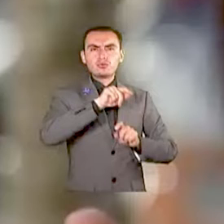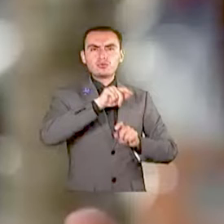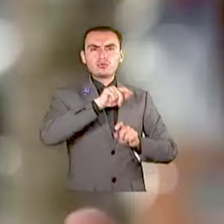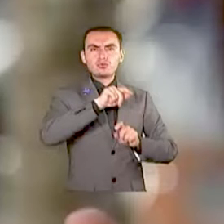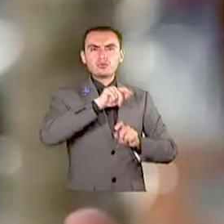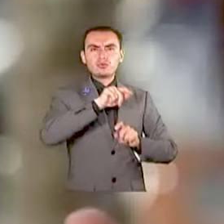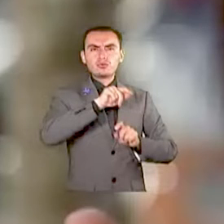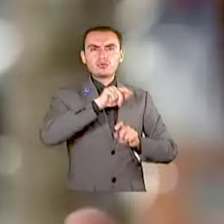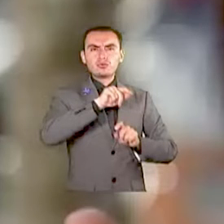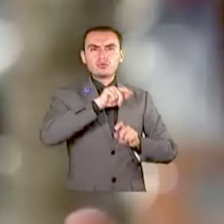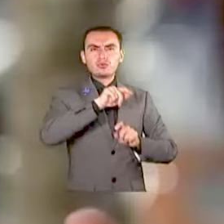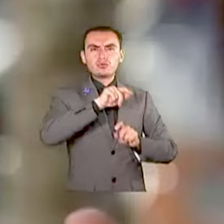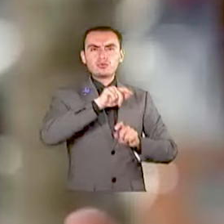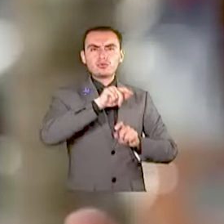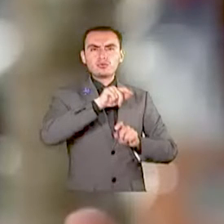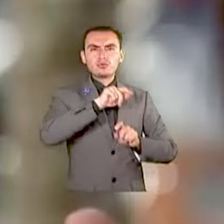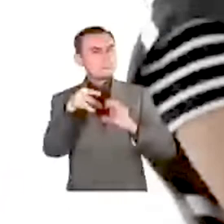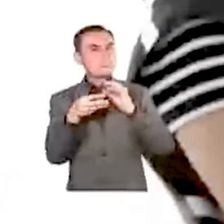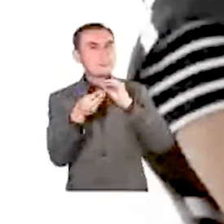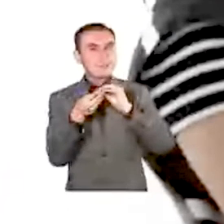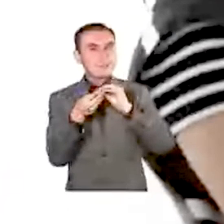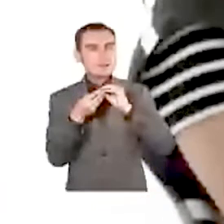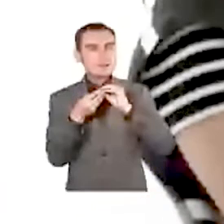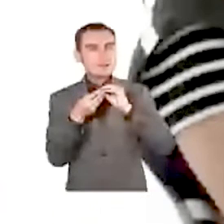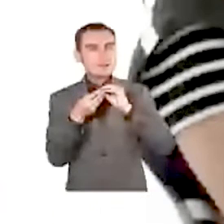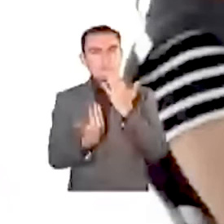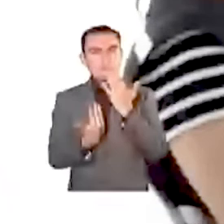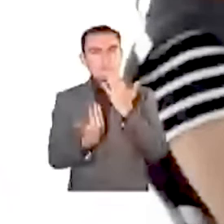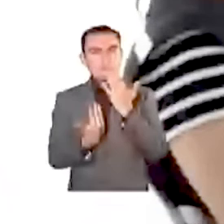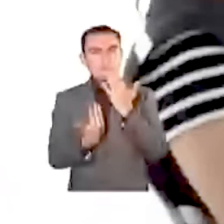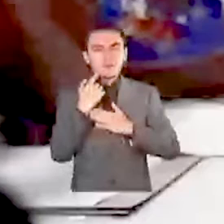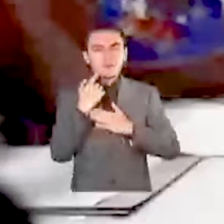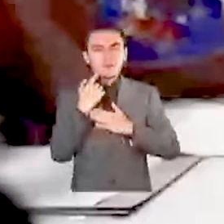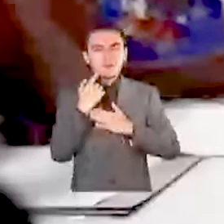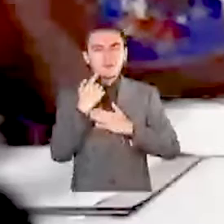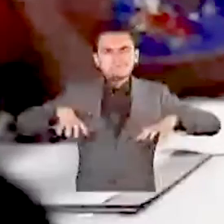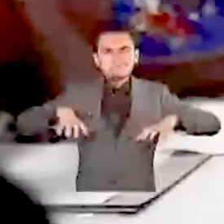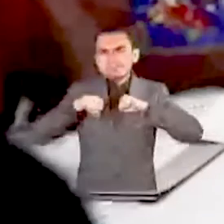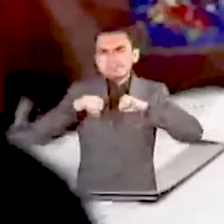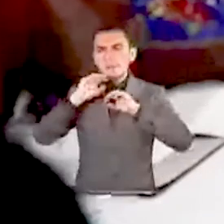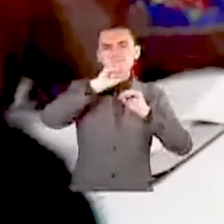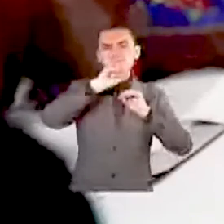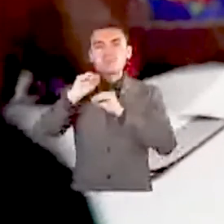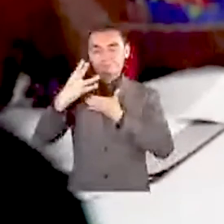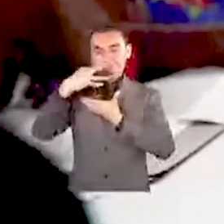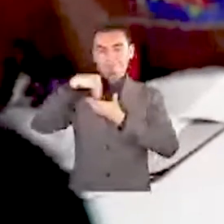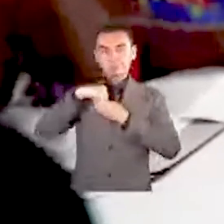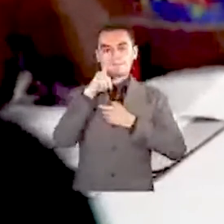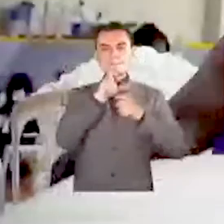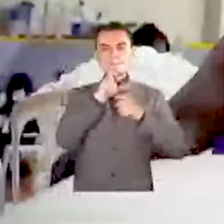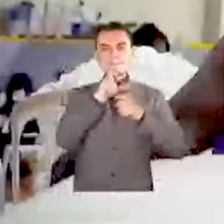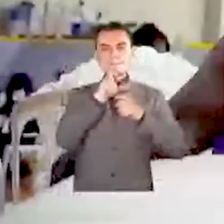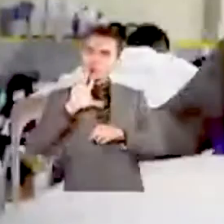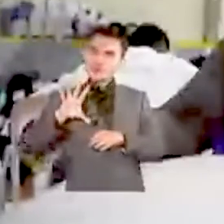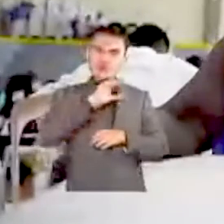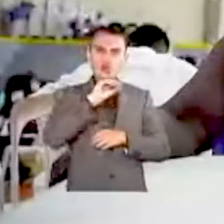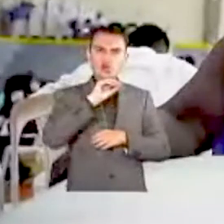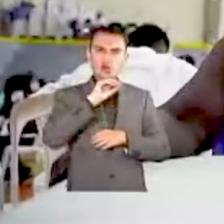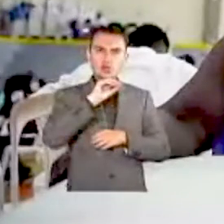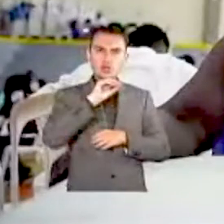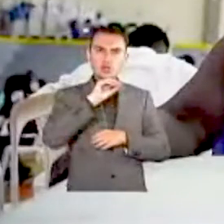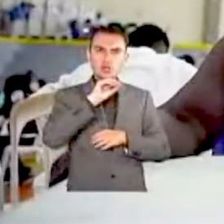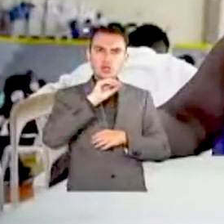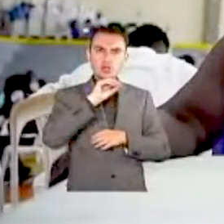Y además, ha emprendido acciones de fortalecimiento para que todos los funcionarios y funcionarias en el ejercicio de